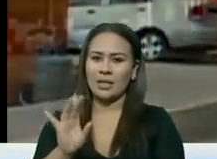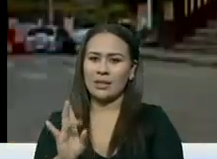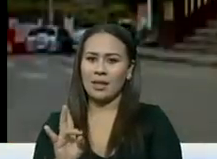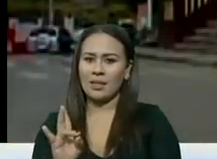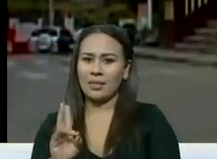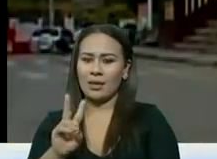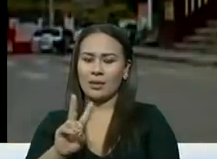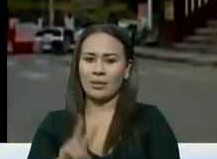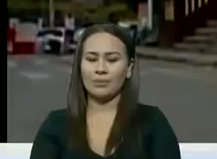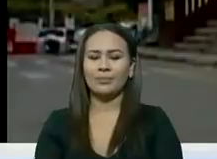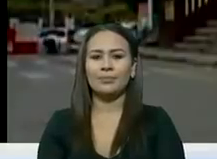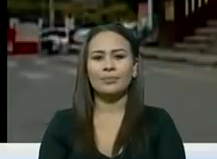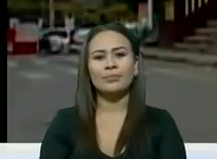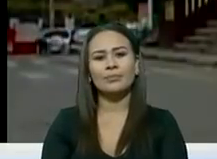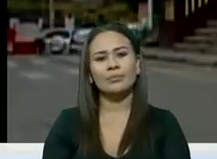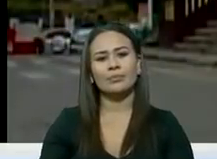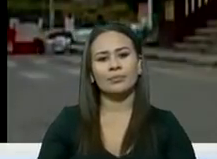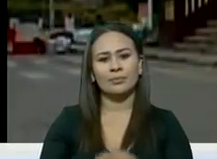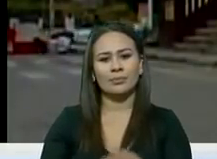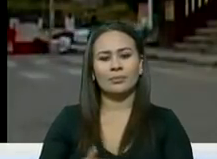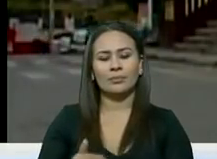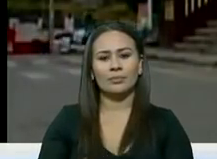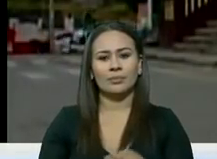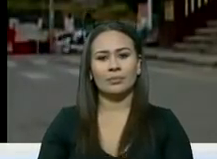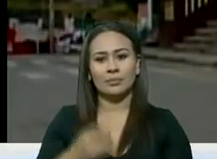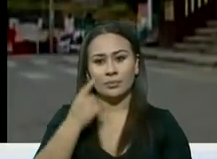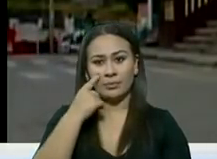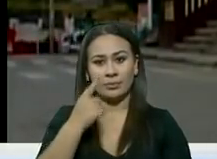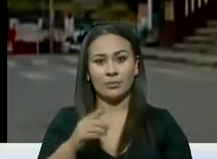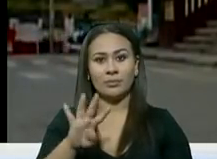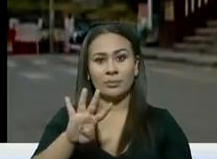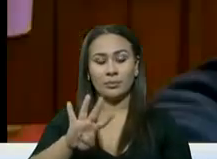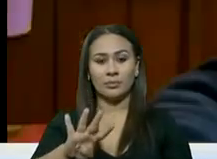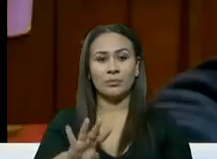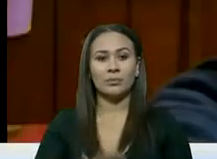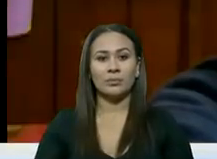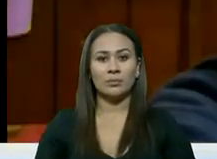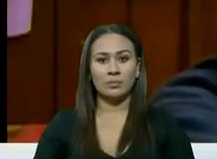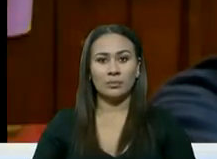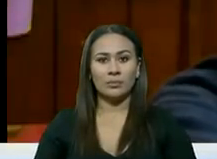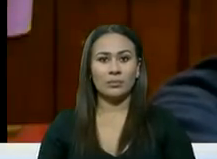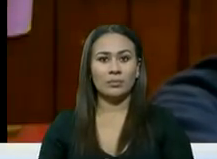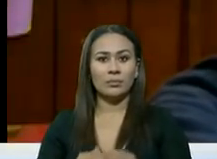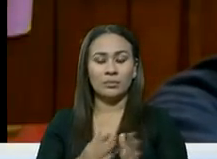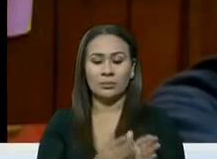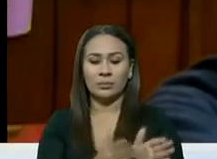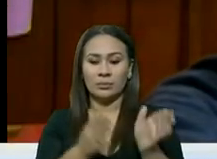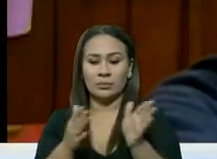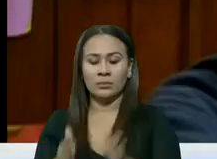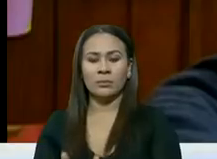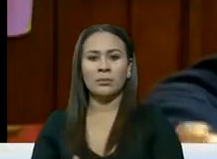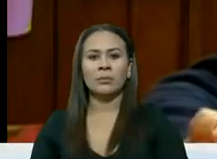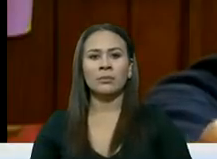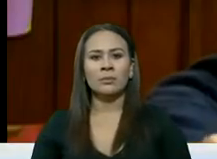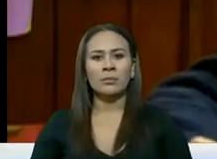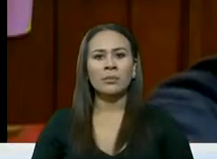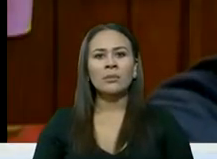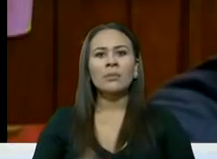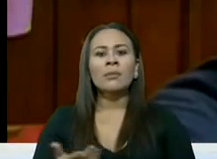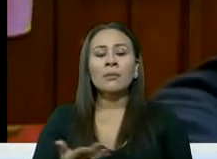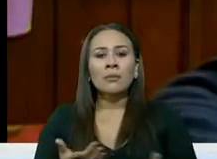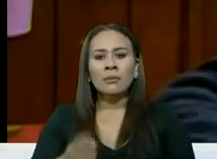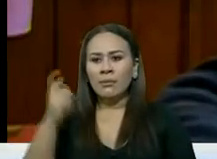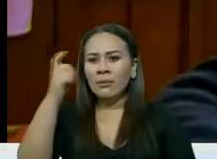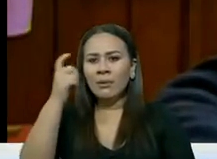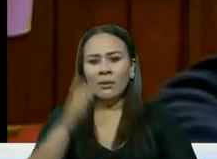han seguido las etapas? Yo simplifico un poco, ¿no? En 4 décadas. La primera década, necesidades